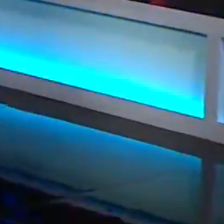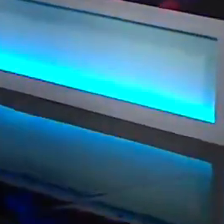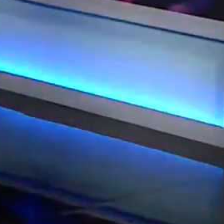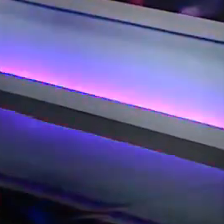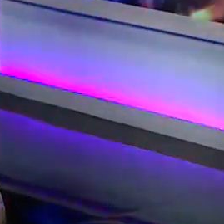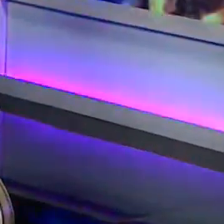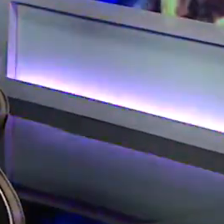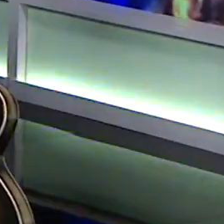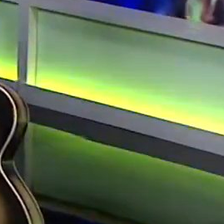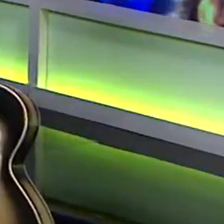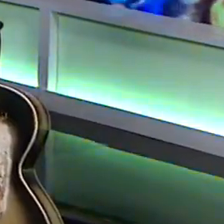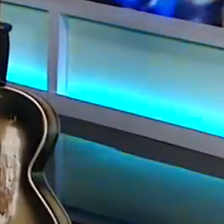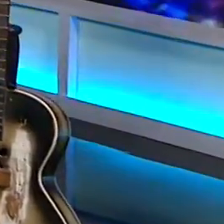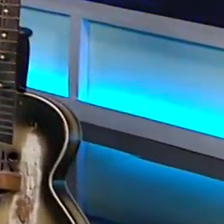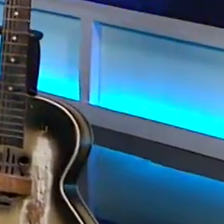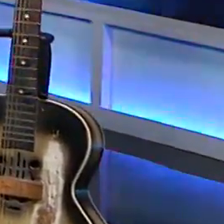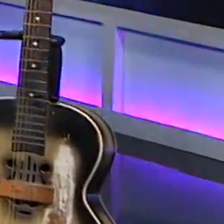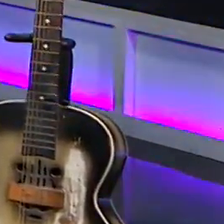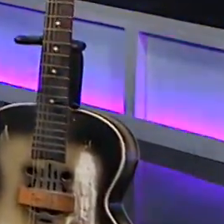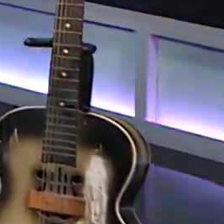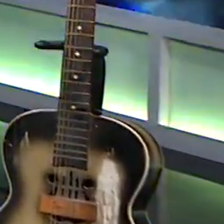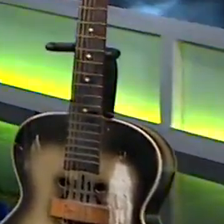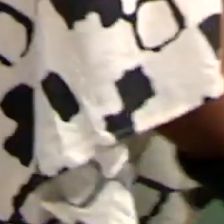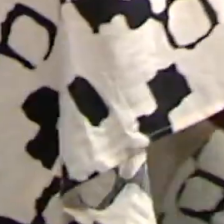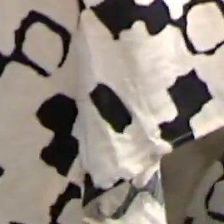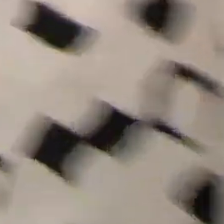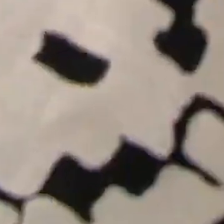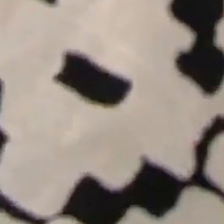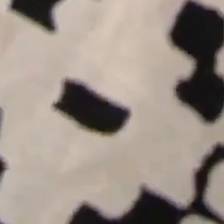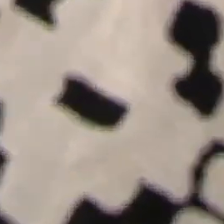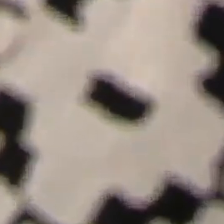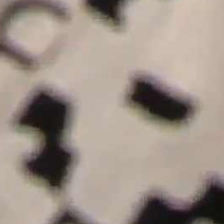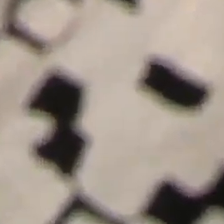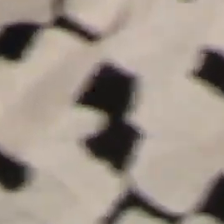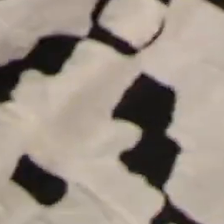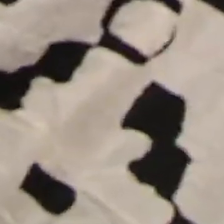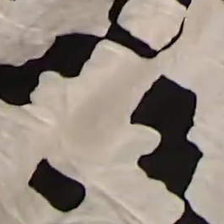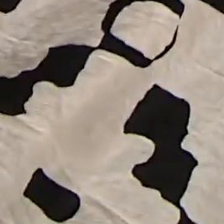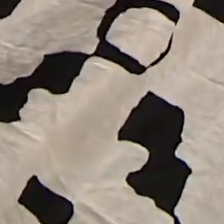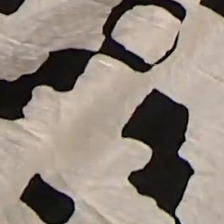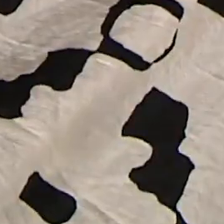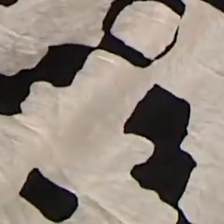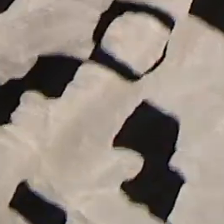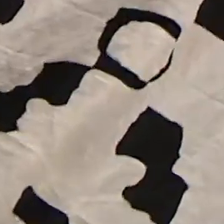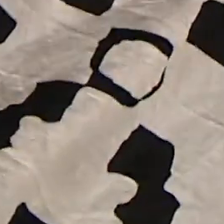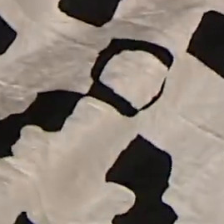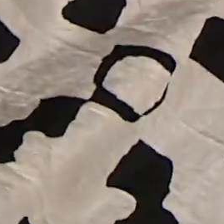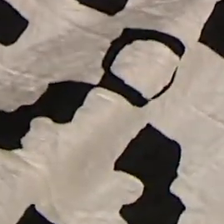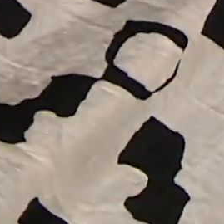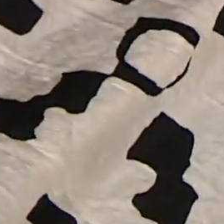chancho burgués y otra mosca más.